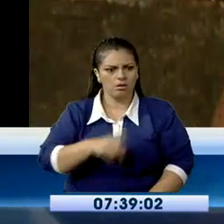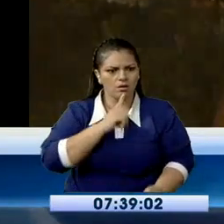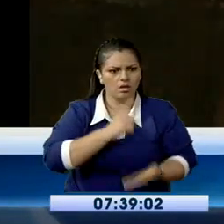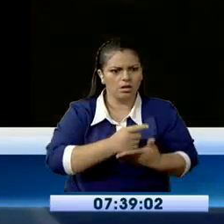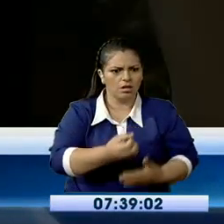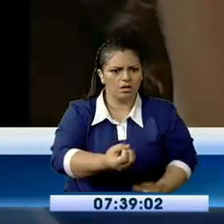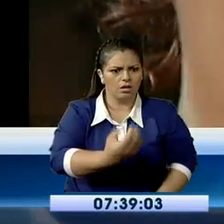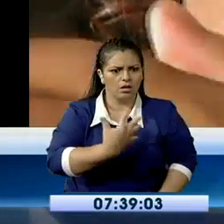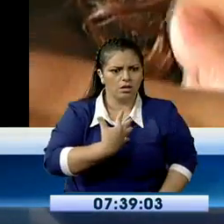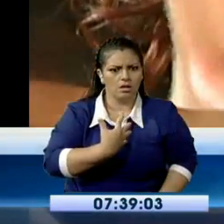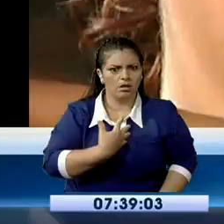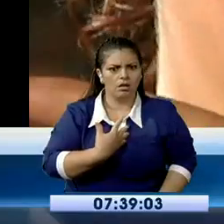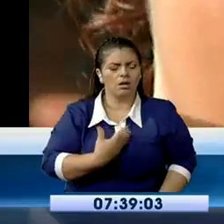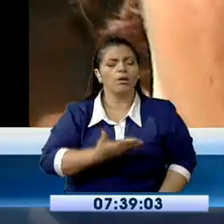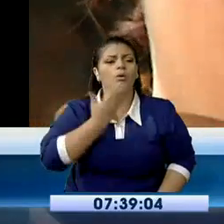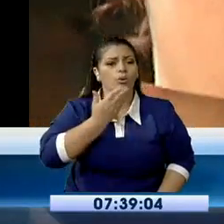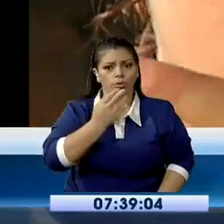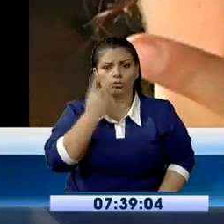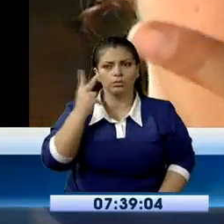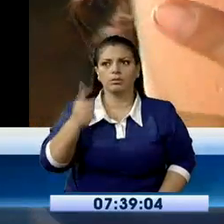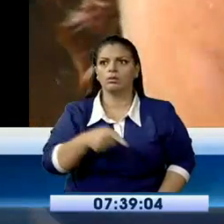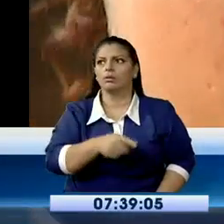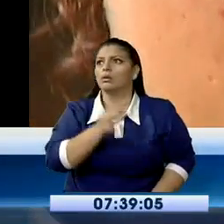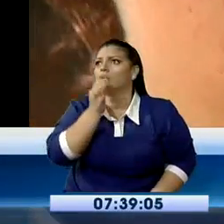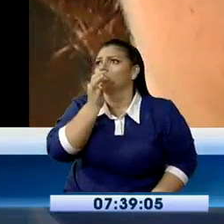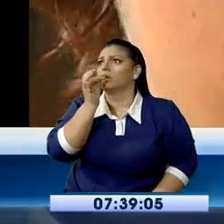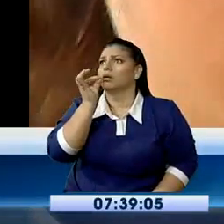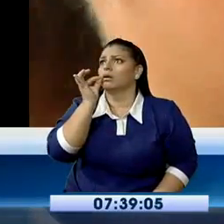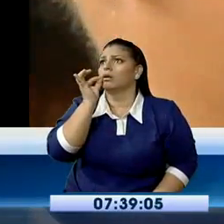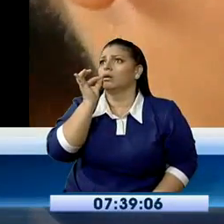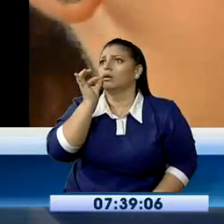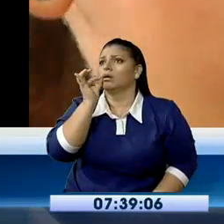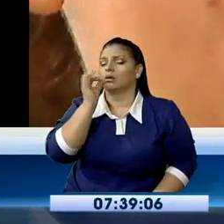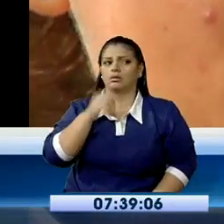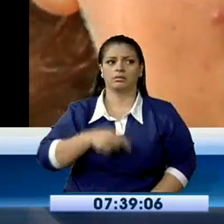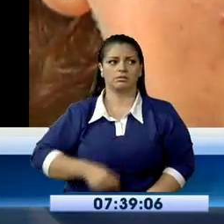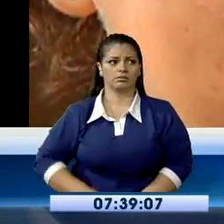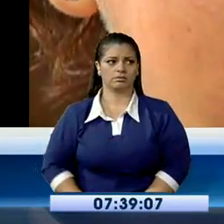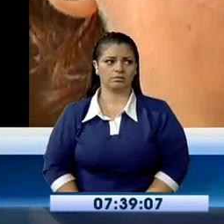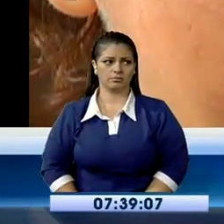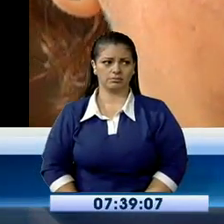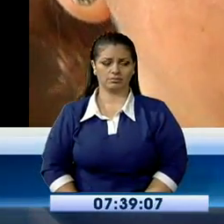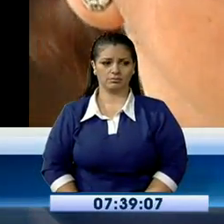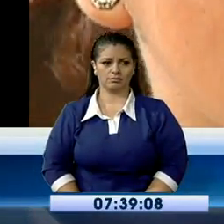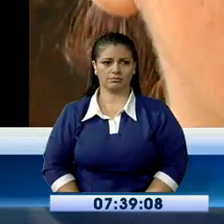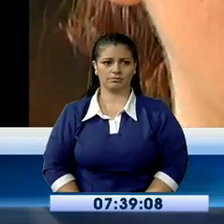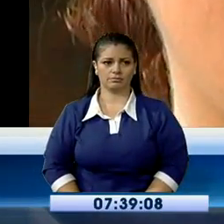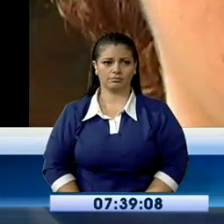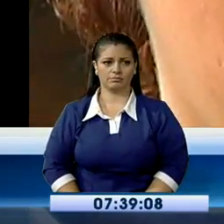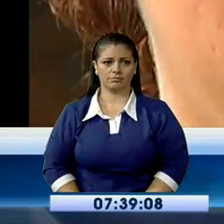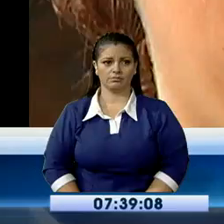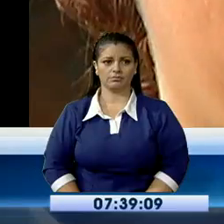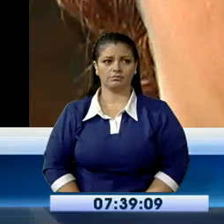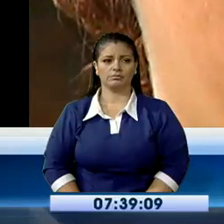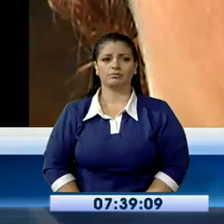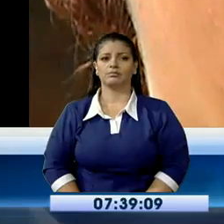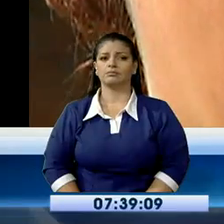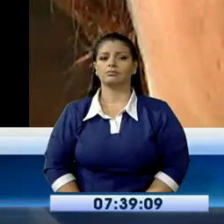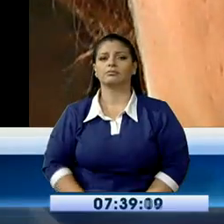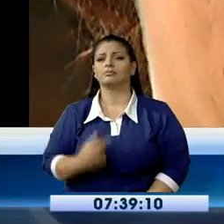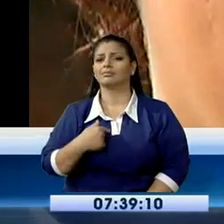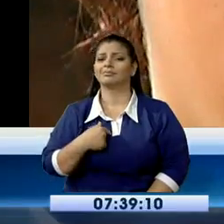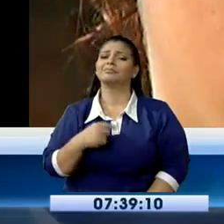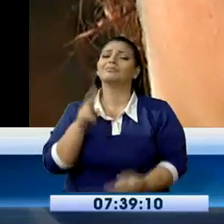habló más. Hubo un tiempo que nosotros vivimos en el altillo allá arriba. Y ahí nos poníamos a